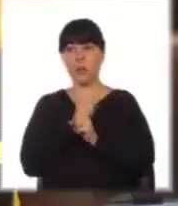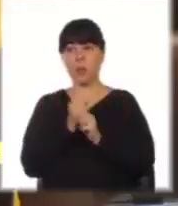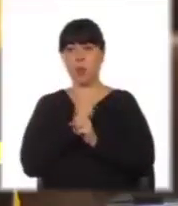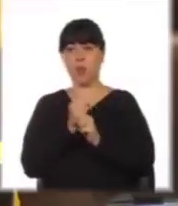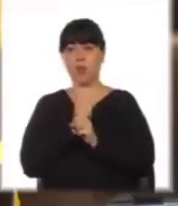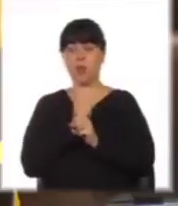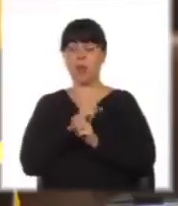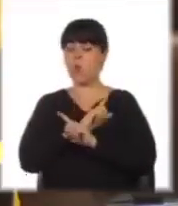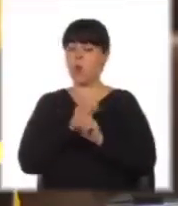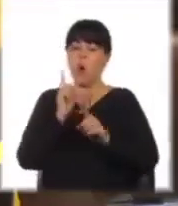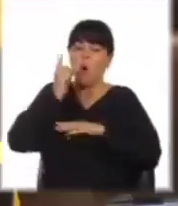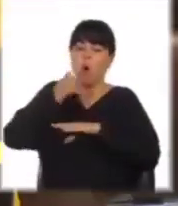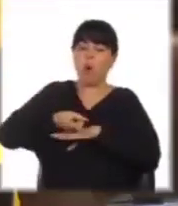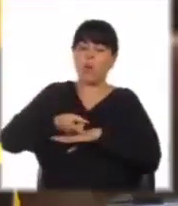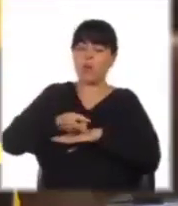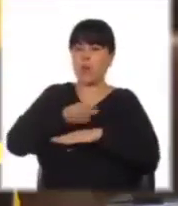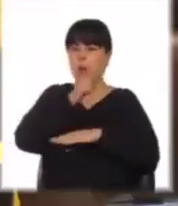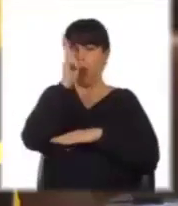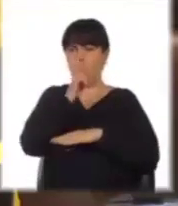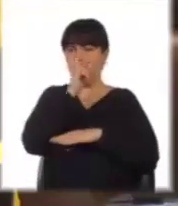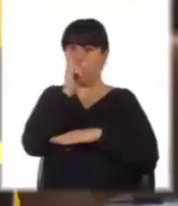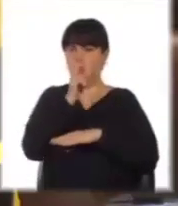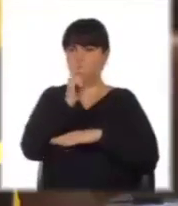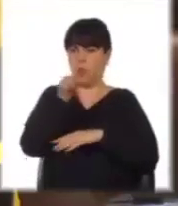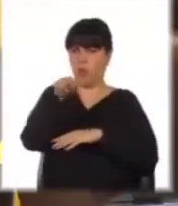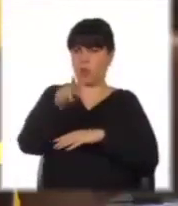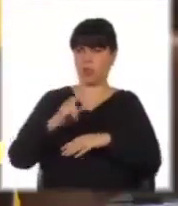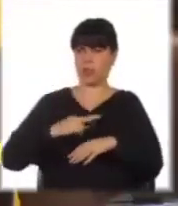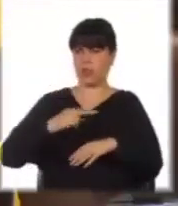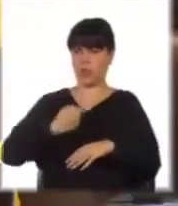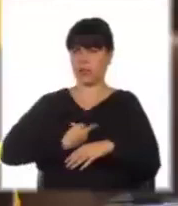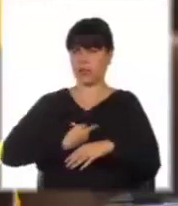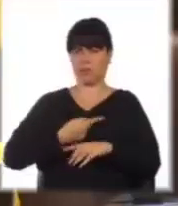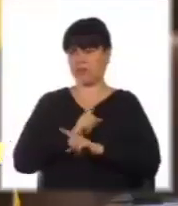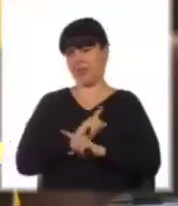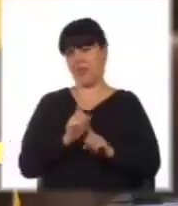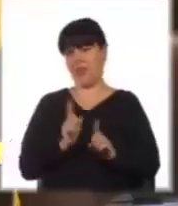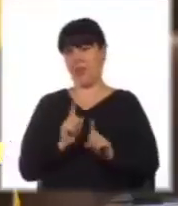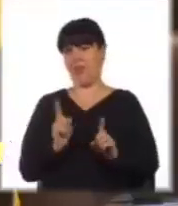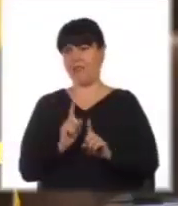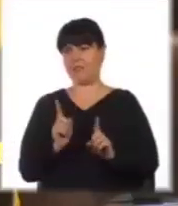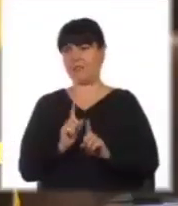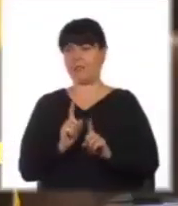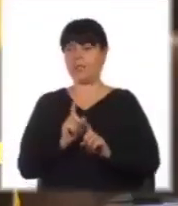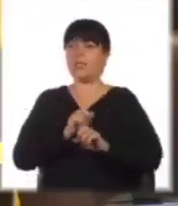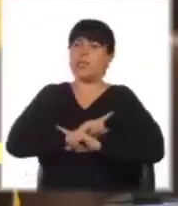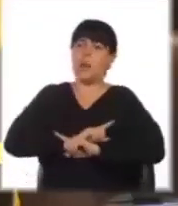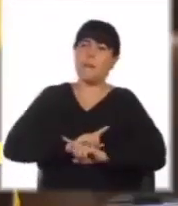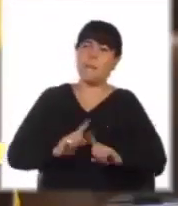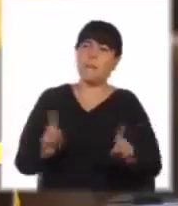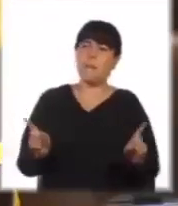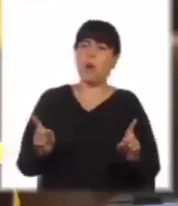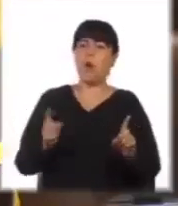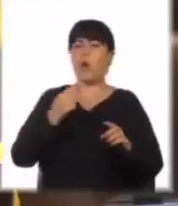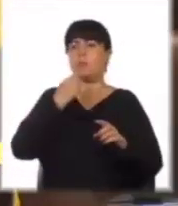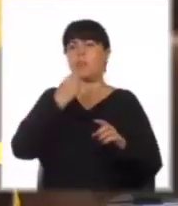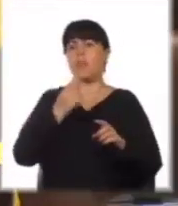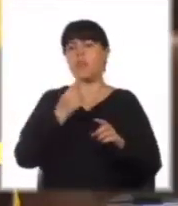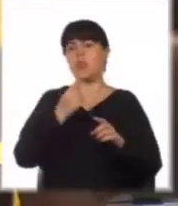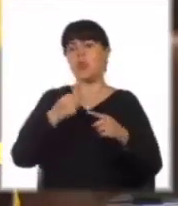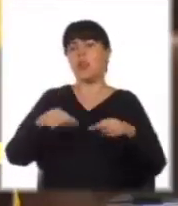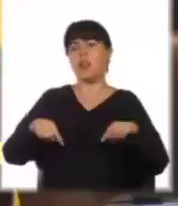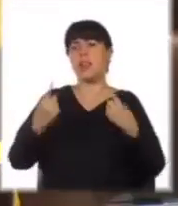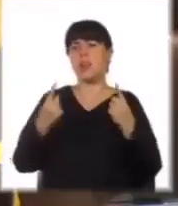los uruguayos y a las uruguayas a ser trans. Tampoco, como se ha instalado por algunos agentes públicos de este